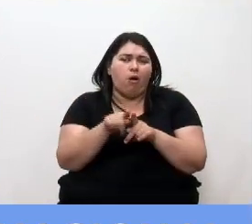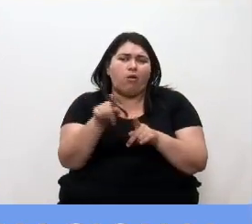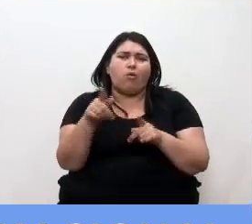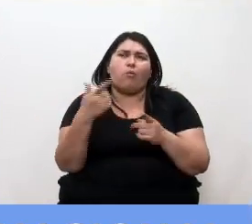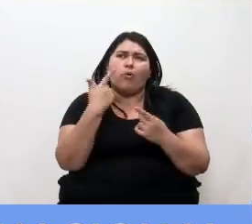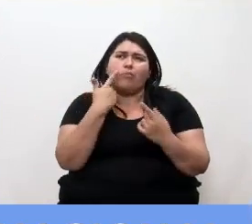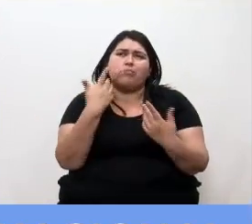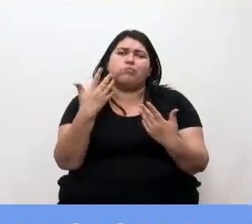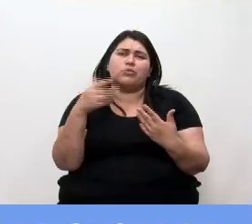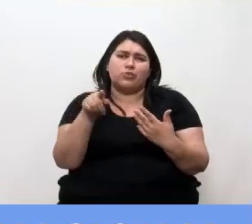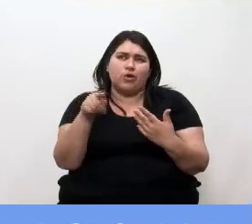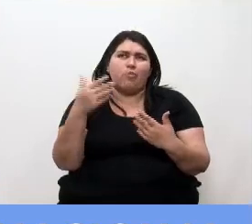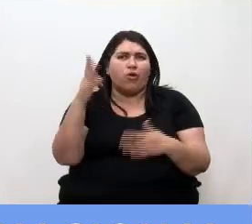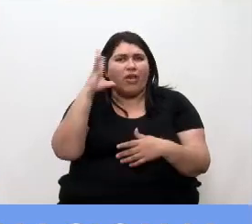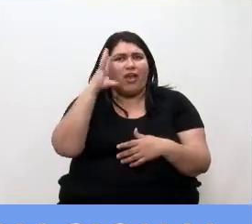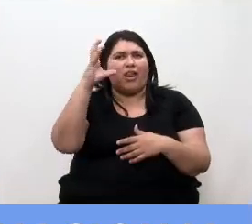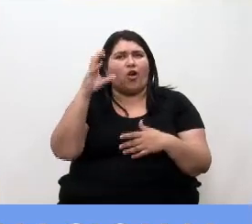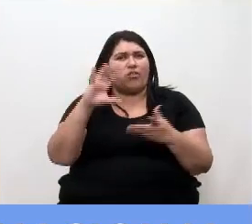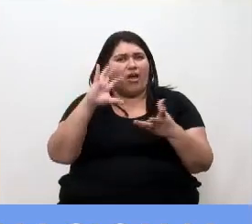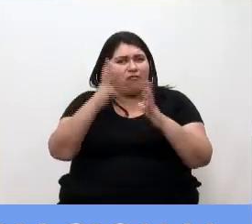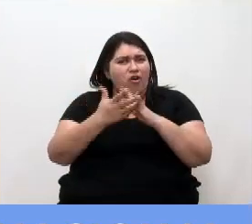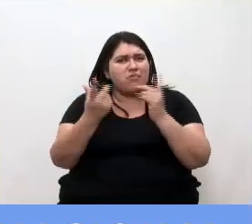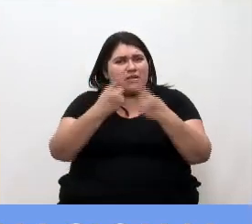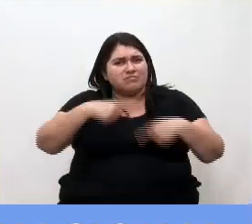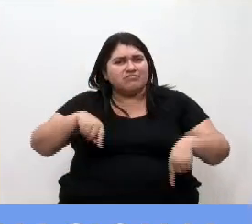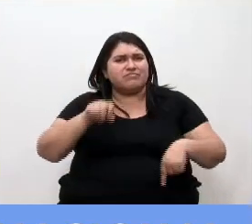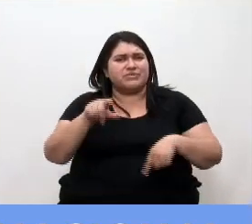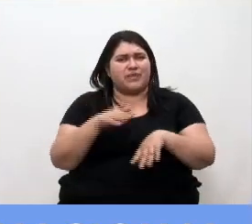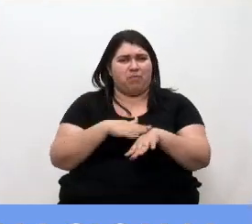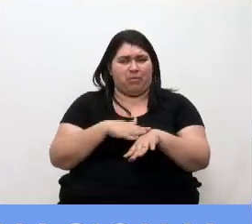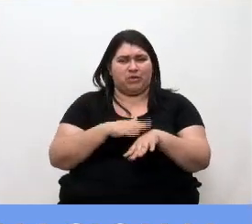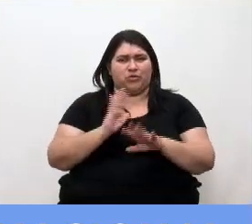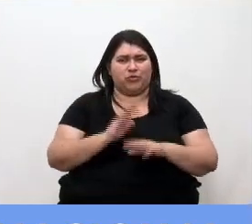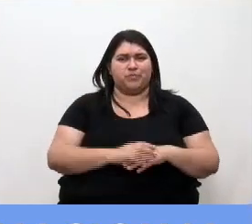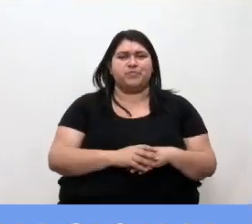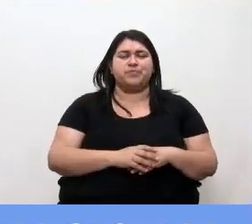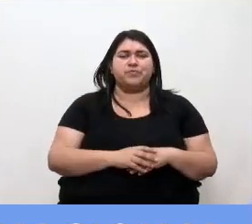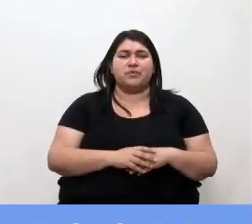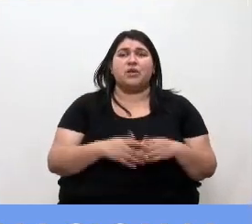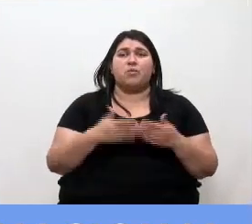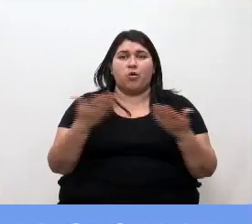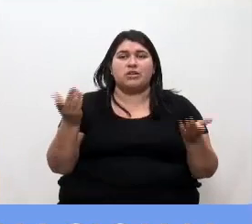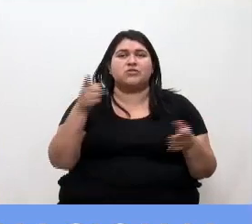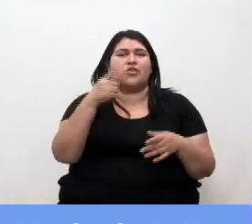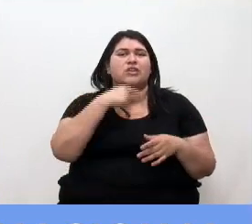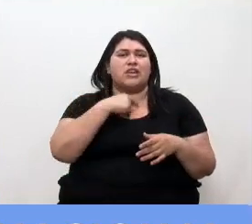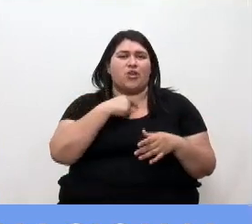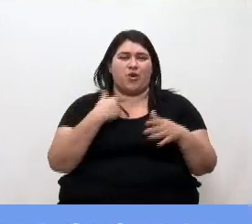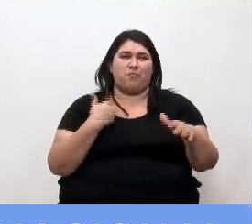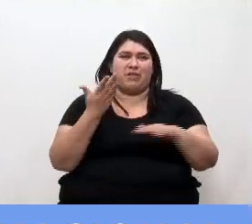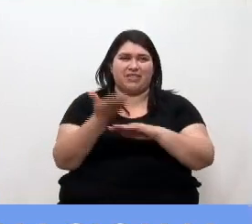el cual uno pueda recordar este tipo de momento así que Por eso quiero pedir a